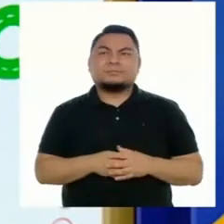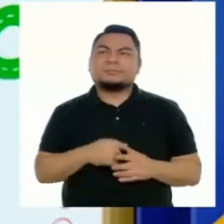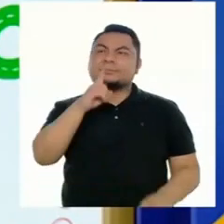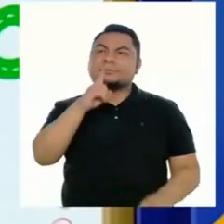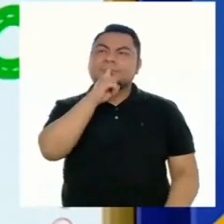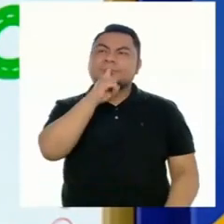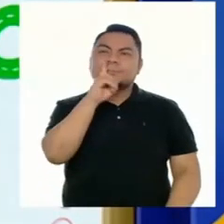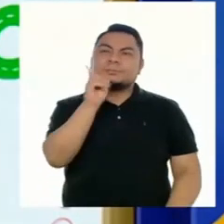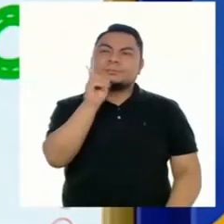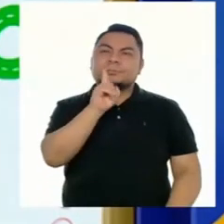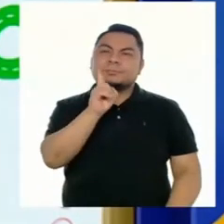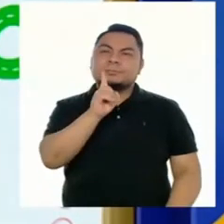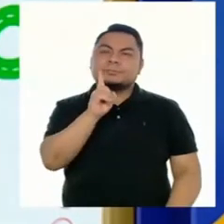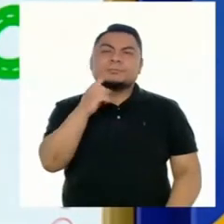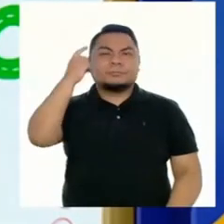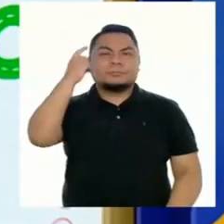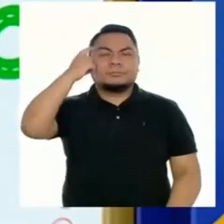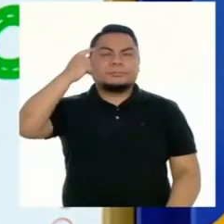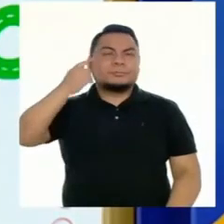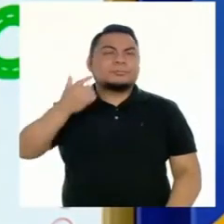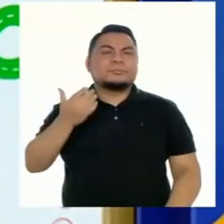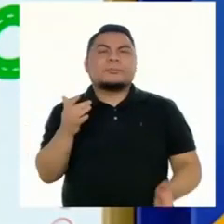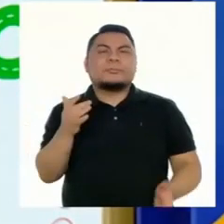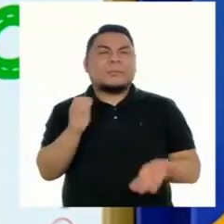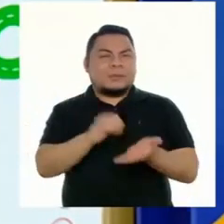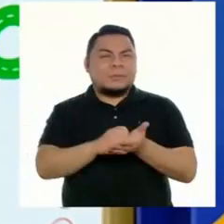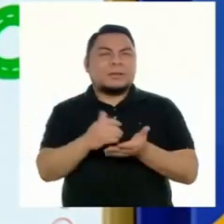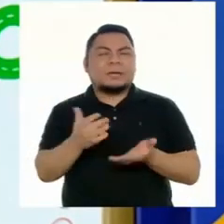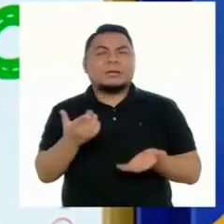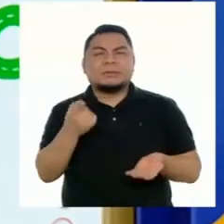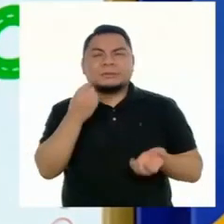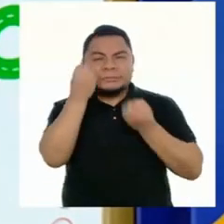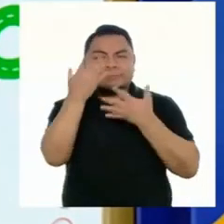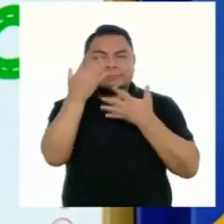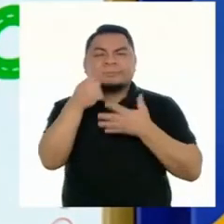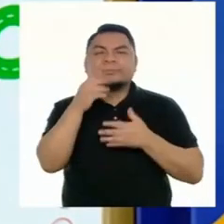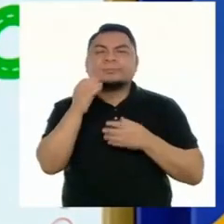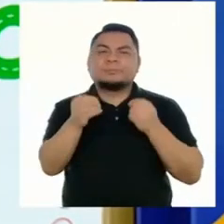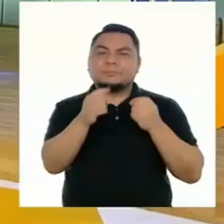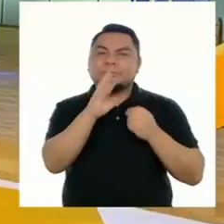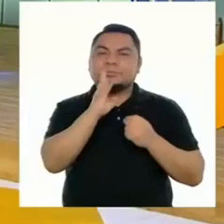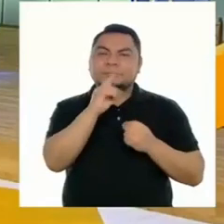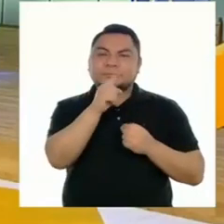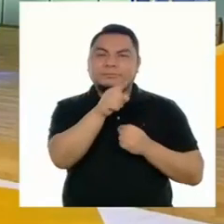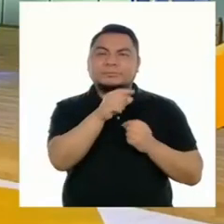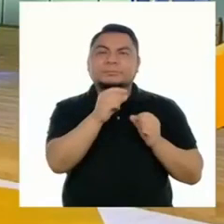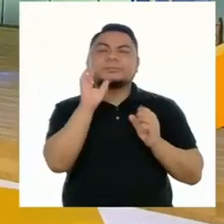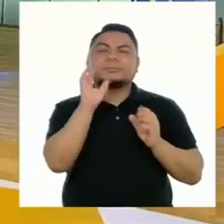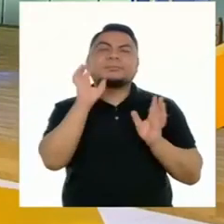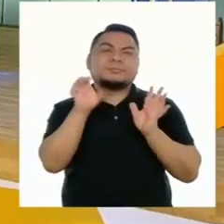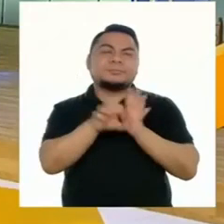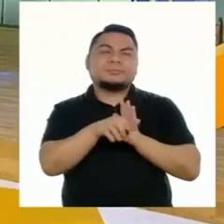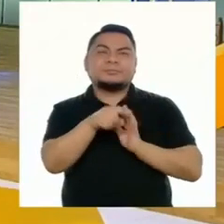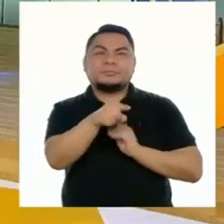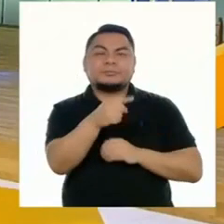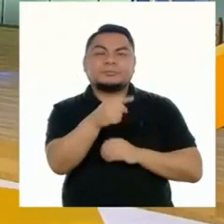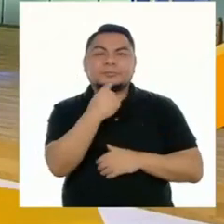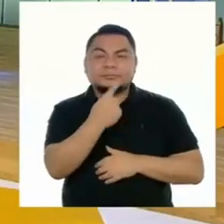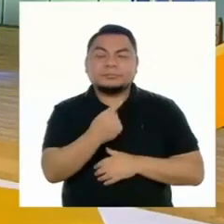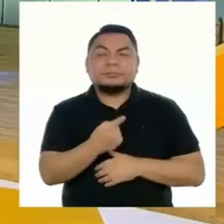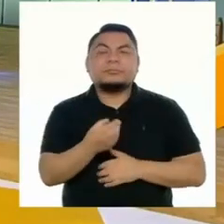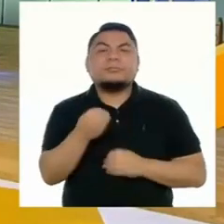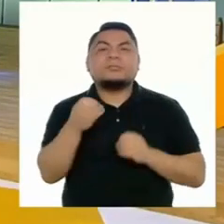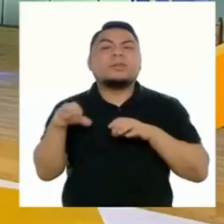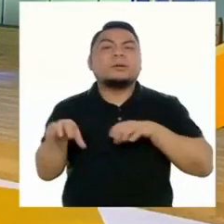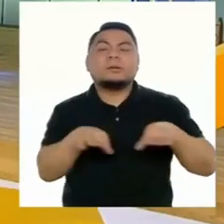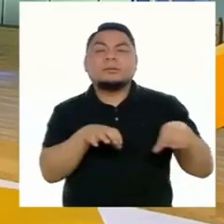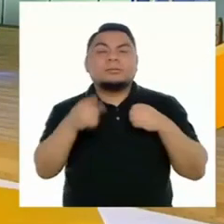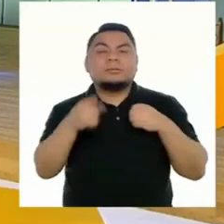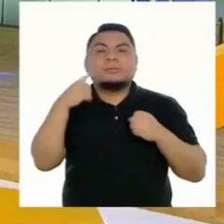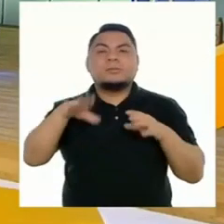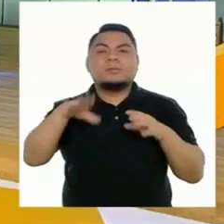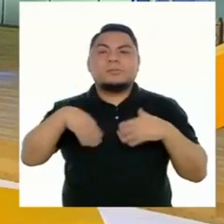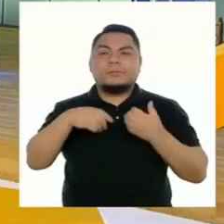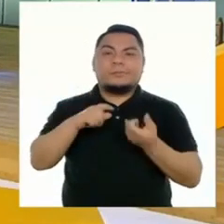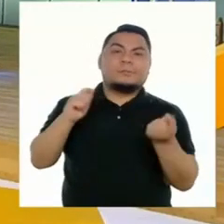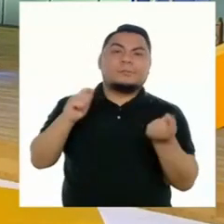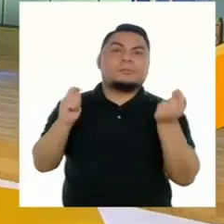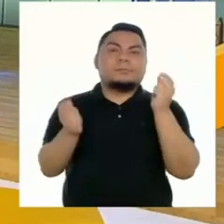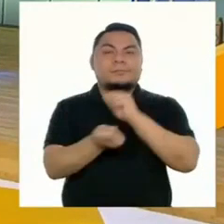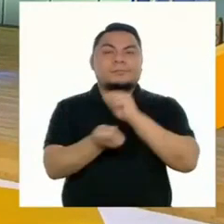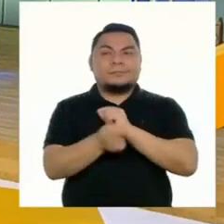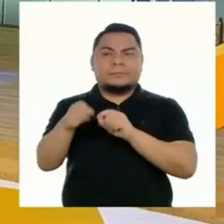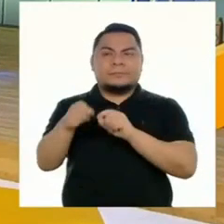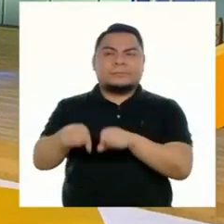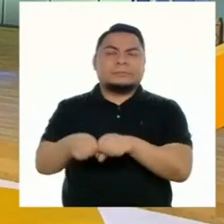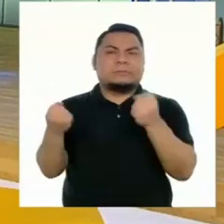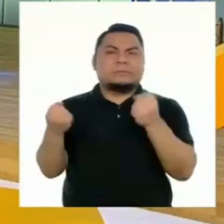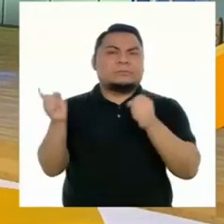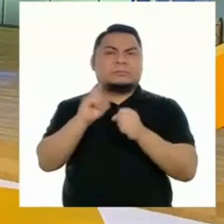No, siento que hay más información, pues hay algunas expresiones como por lo que debemos realizar acciones para revertir